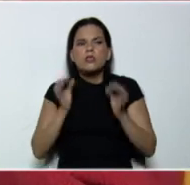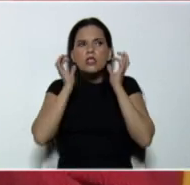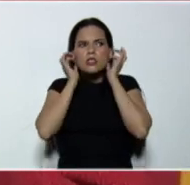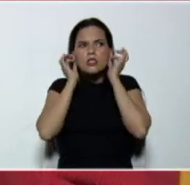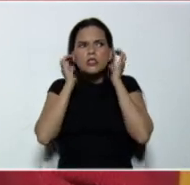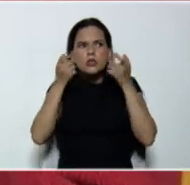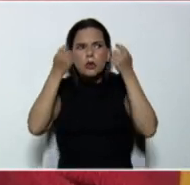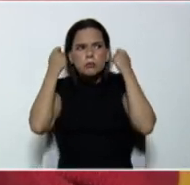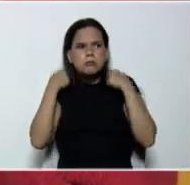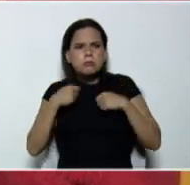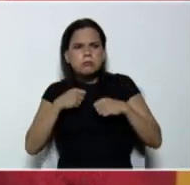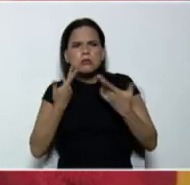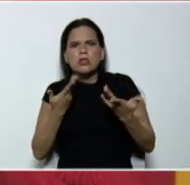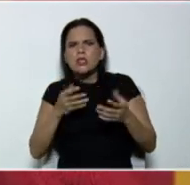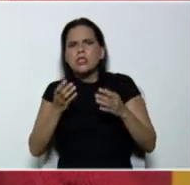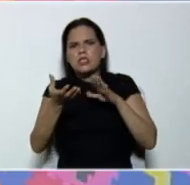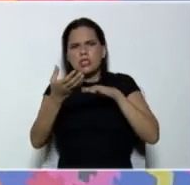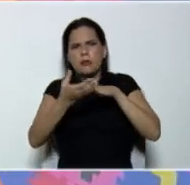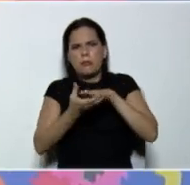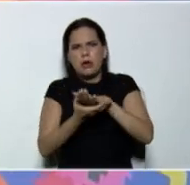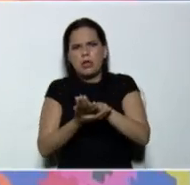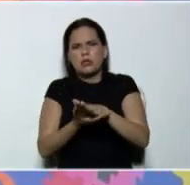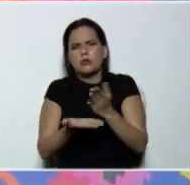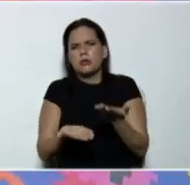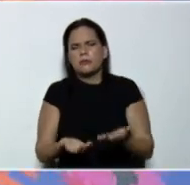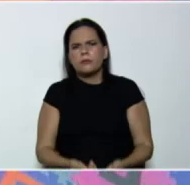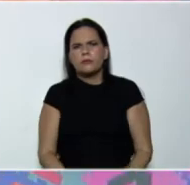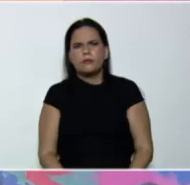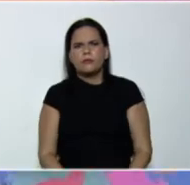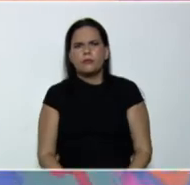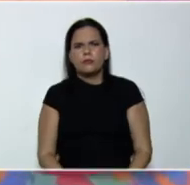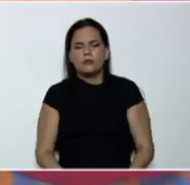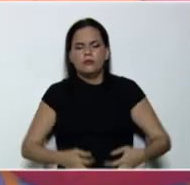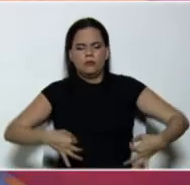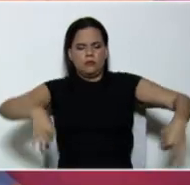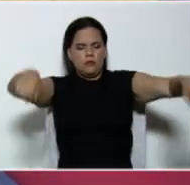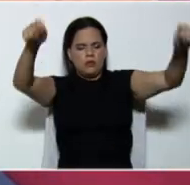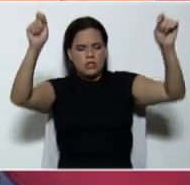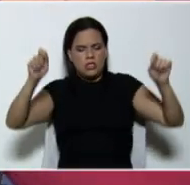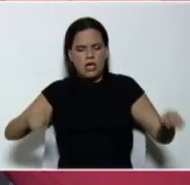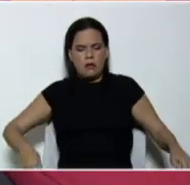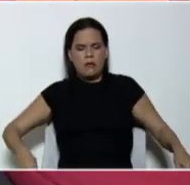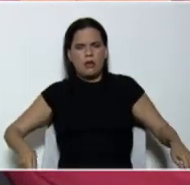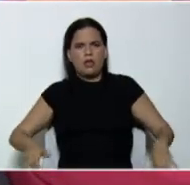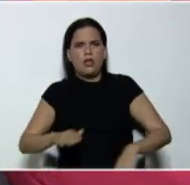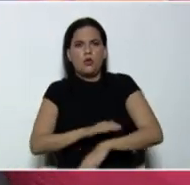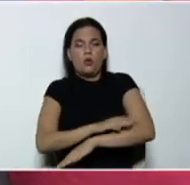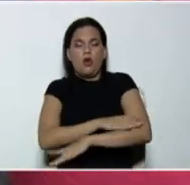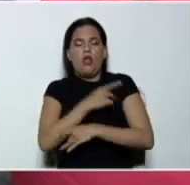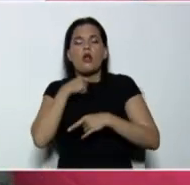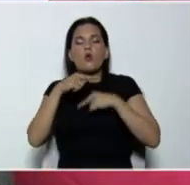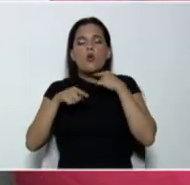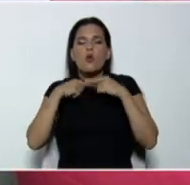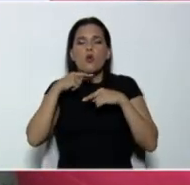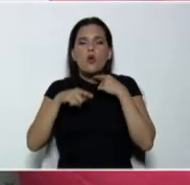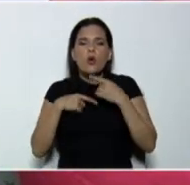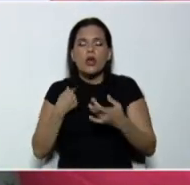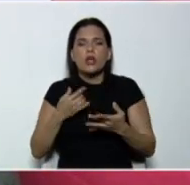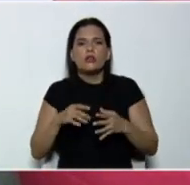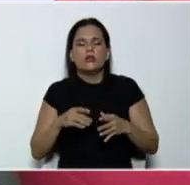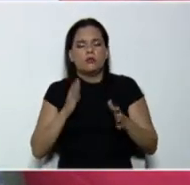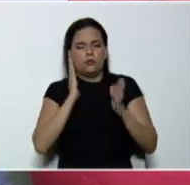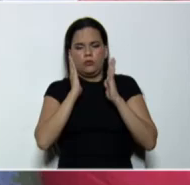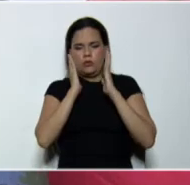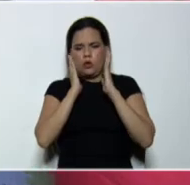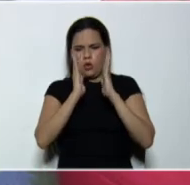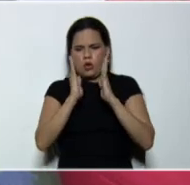como zapatos, como sábanas, toallas de colores, ir clasificando